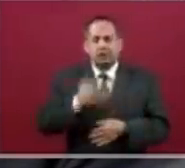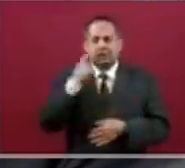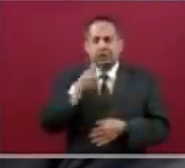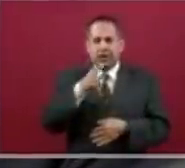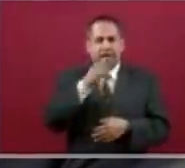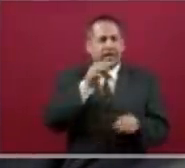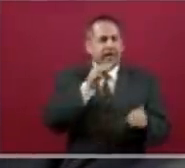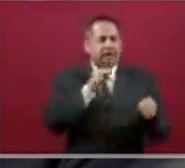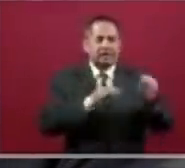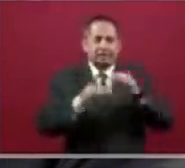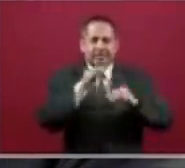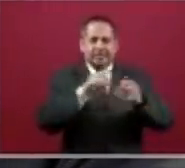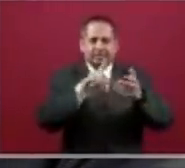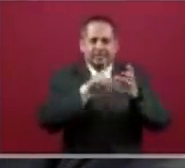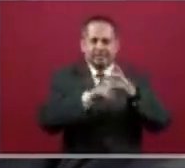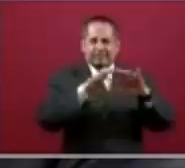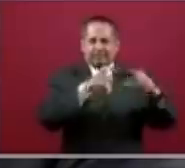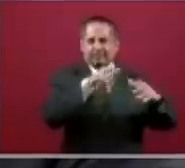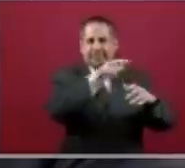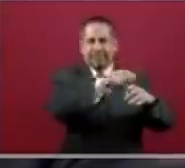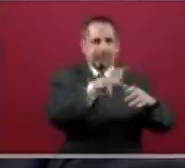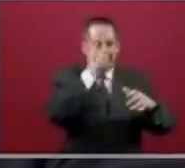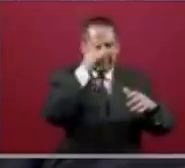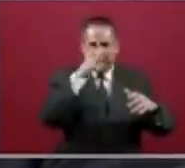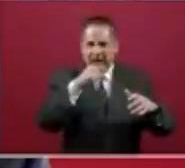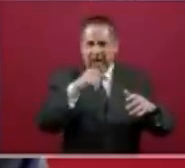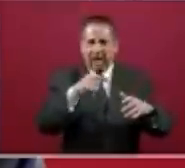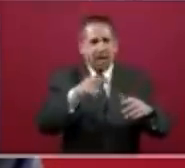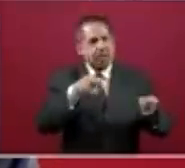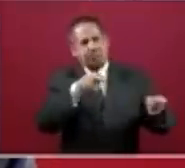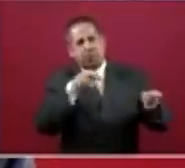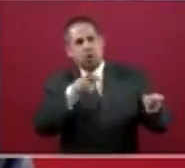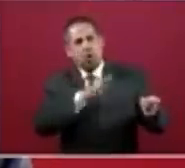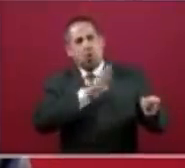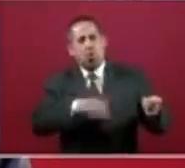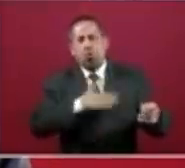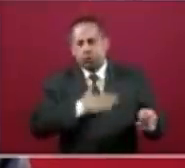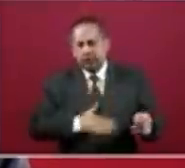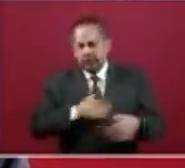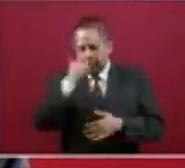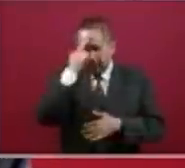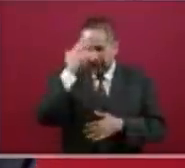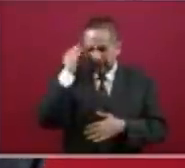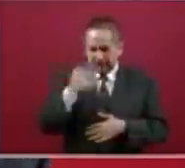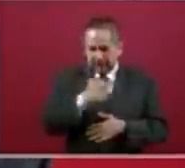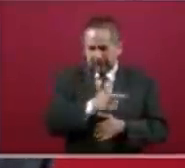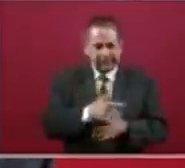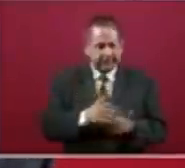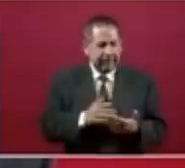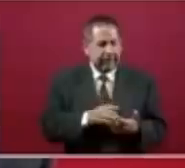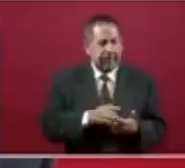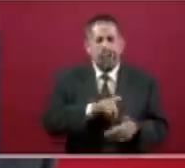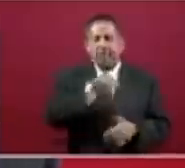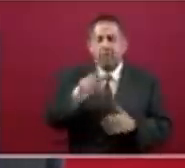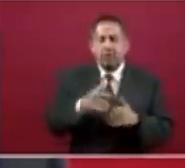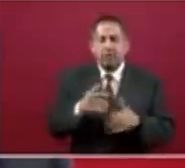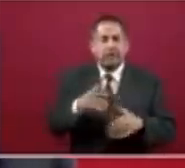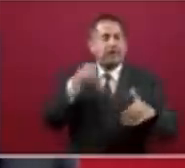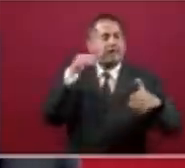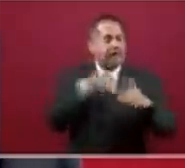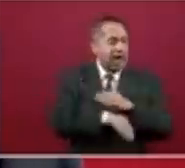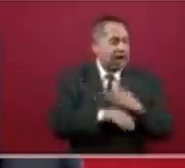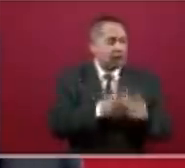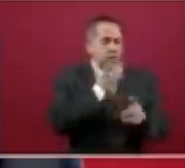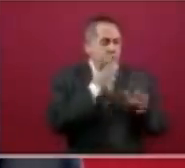de las Campanas, luego de el gran fracaso del